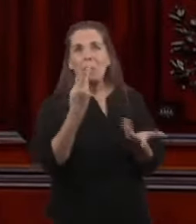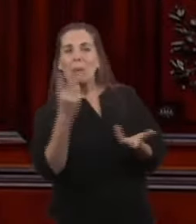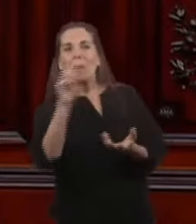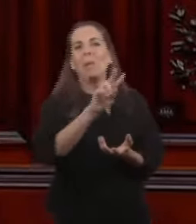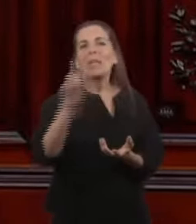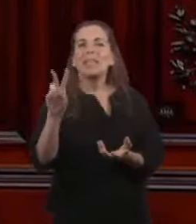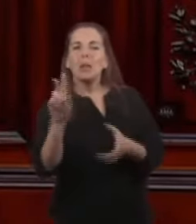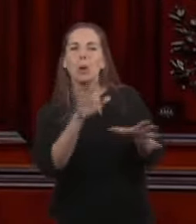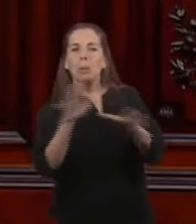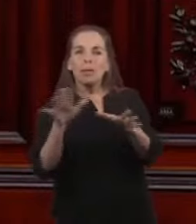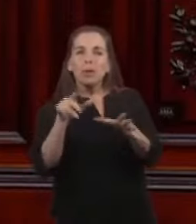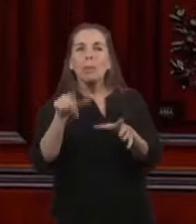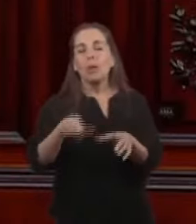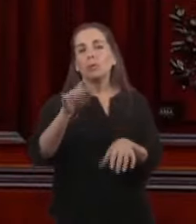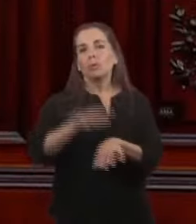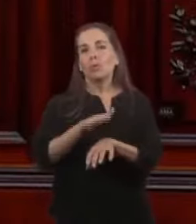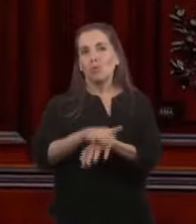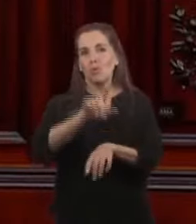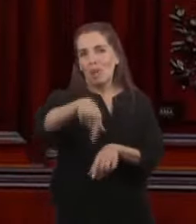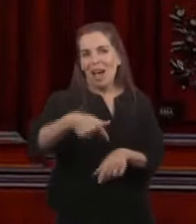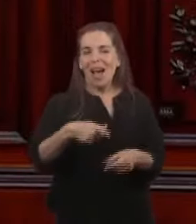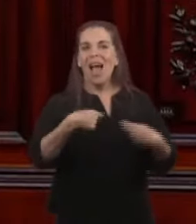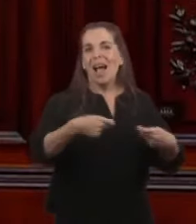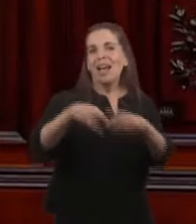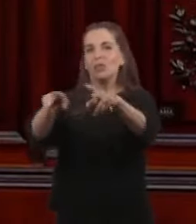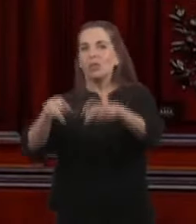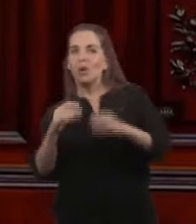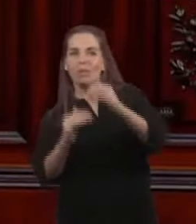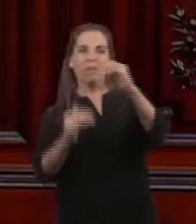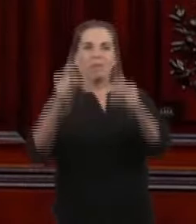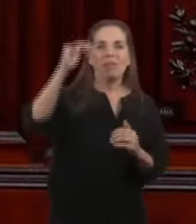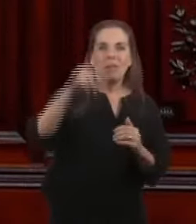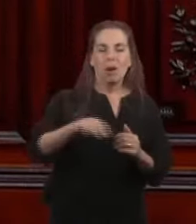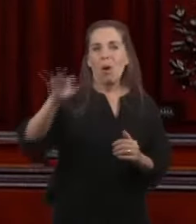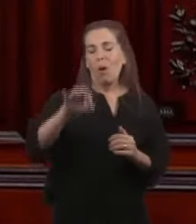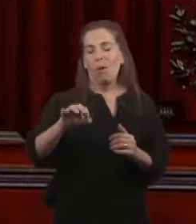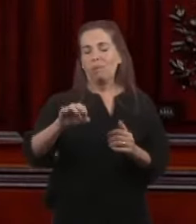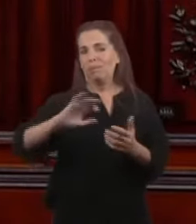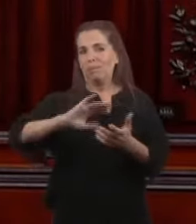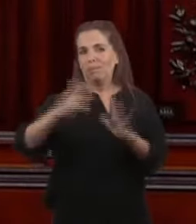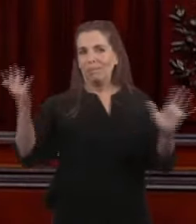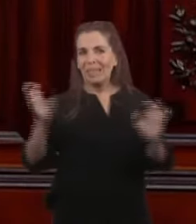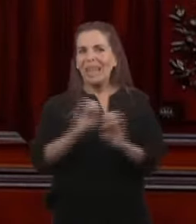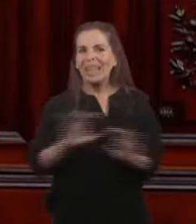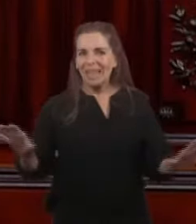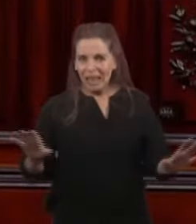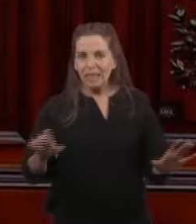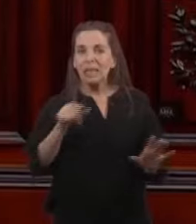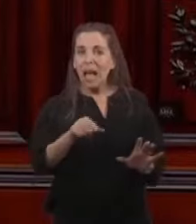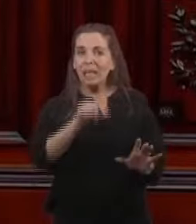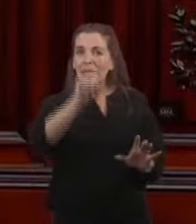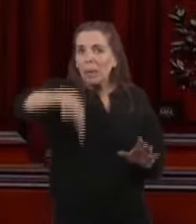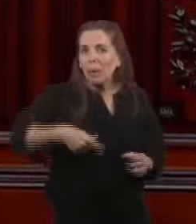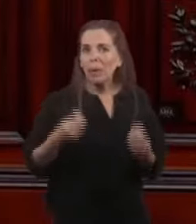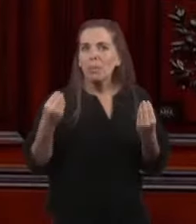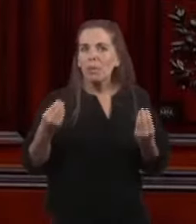caracterizan por un déficit fiscal alto o directamente extravagante lo cual generó una profunda volatilidad en la economía Argentina